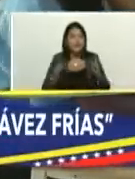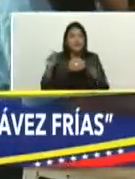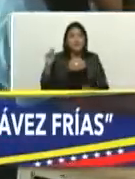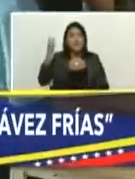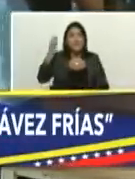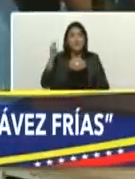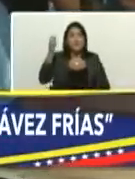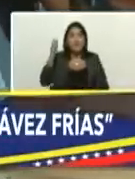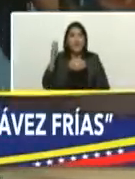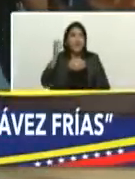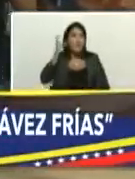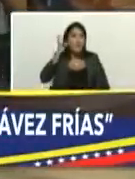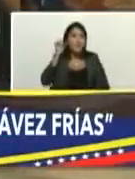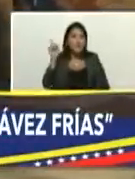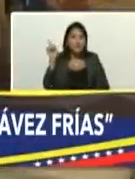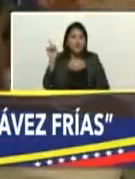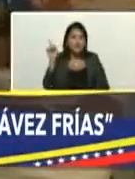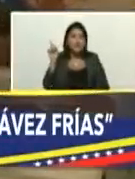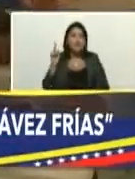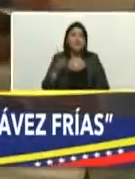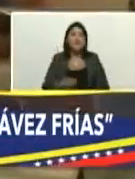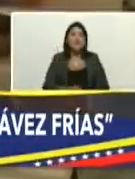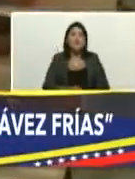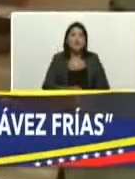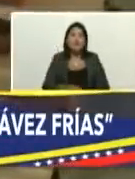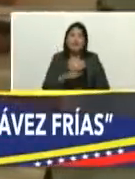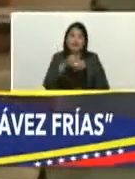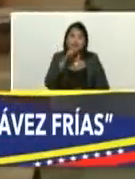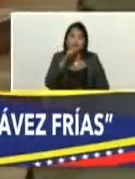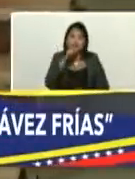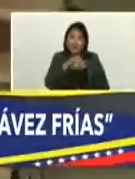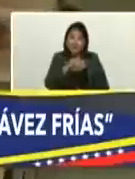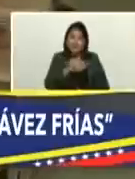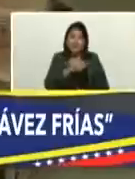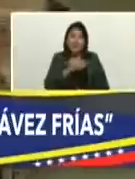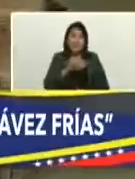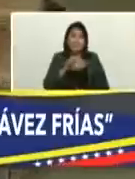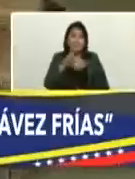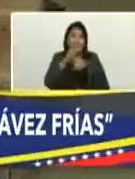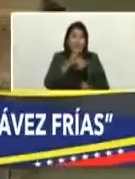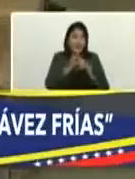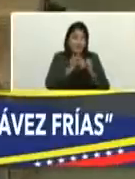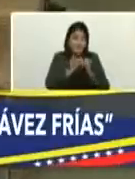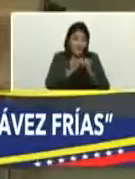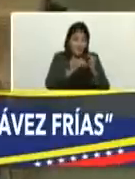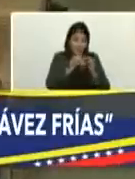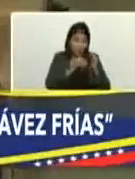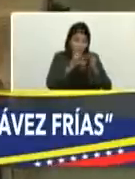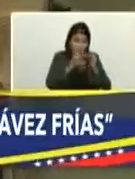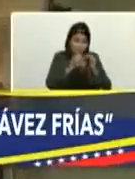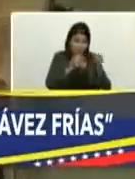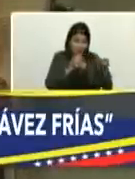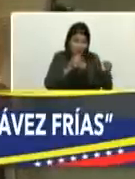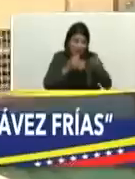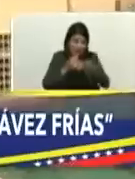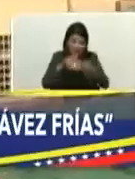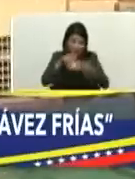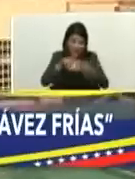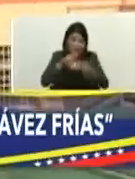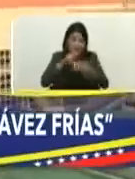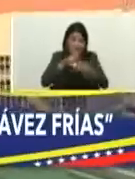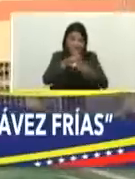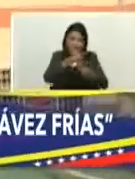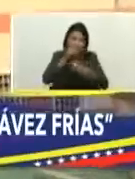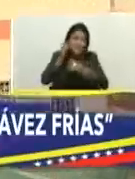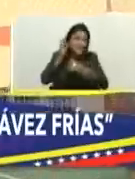partido. Ella colocó hace años la piedra fundacional de esta edificación y hoy estamos felices. También, por supuesto, nuestro alcalde,